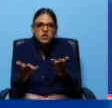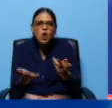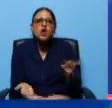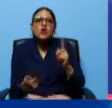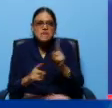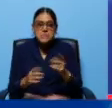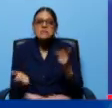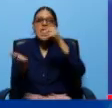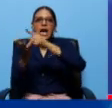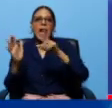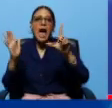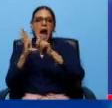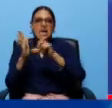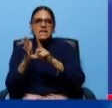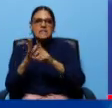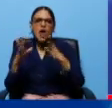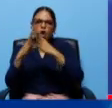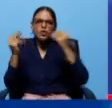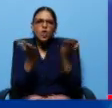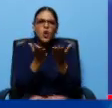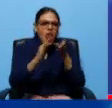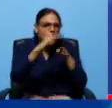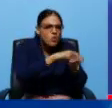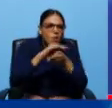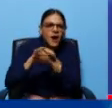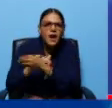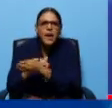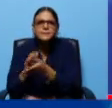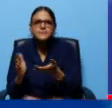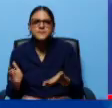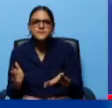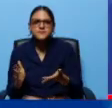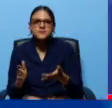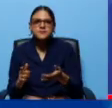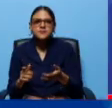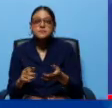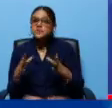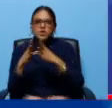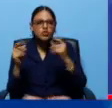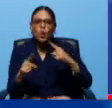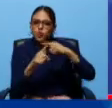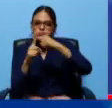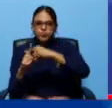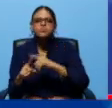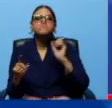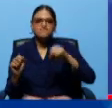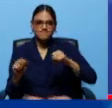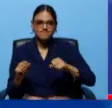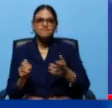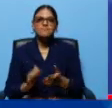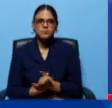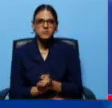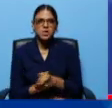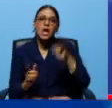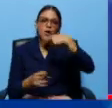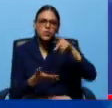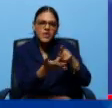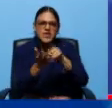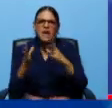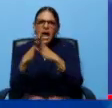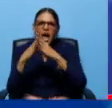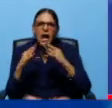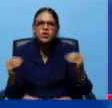cada liceo, a cada escuela e inclusive, Michelle, llegue a